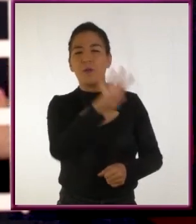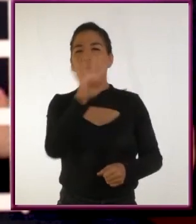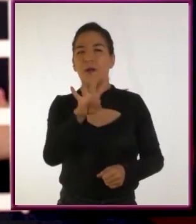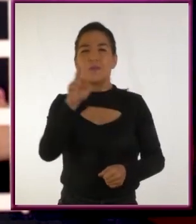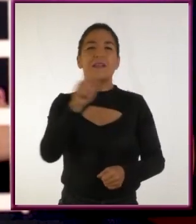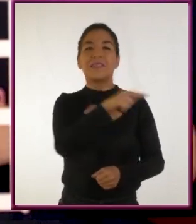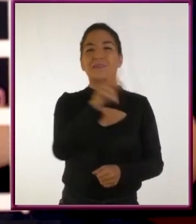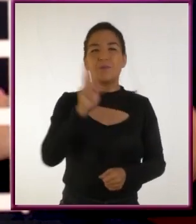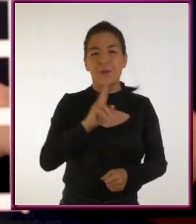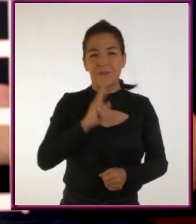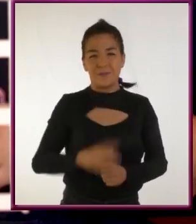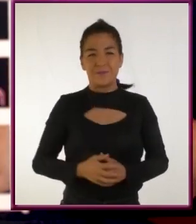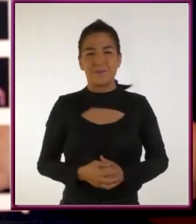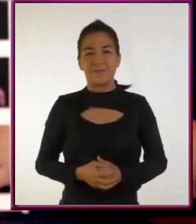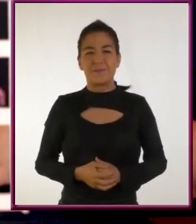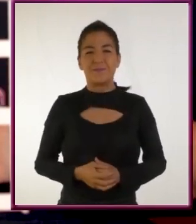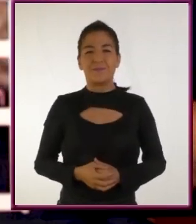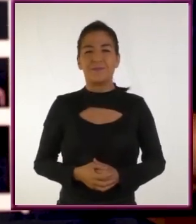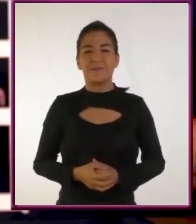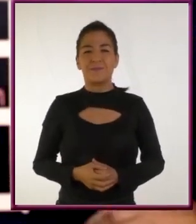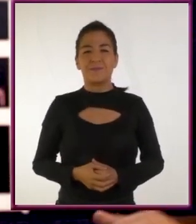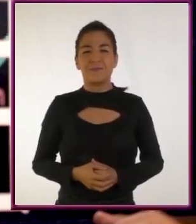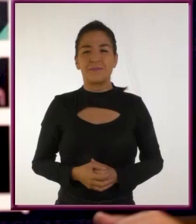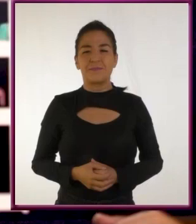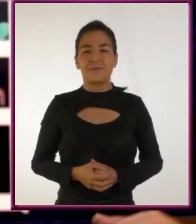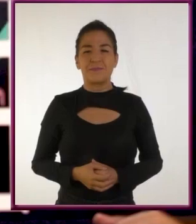4 posibles. Exacto.